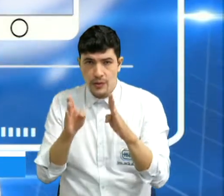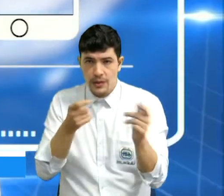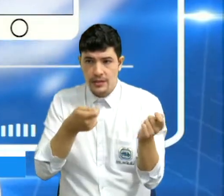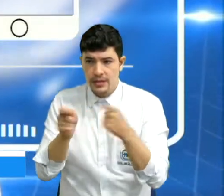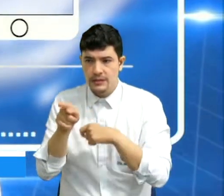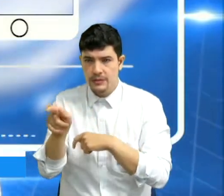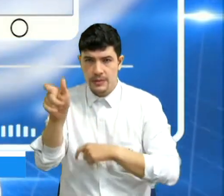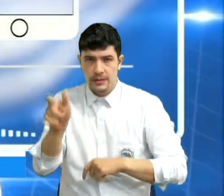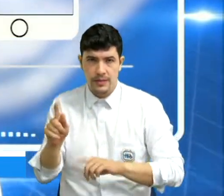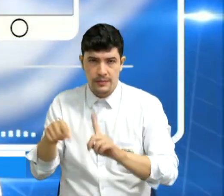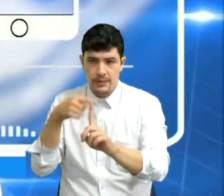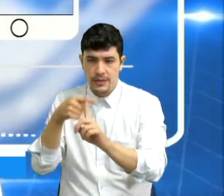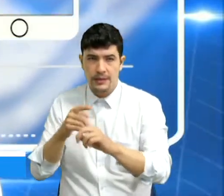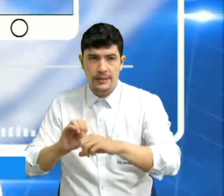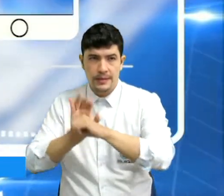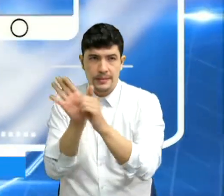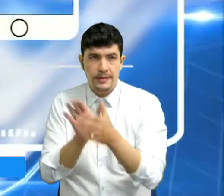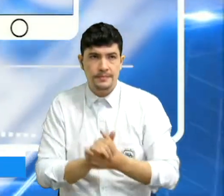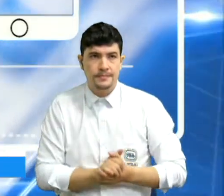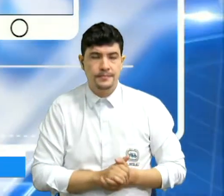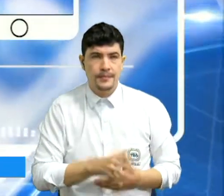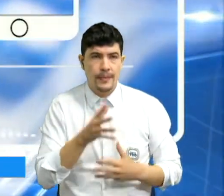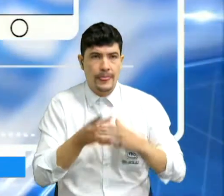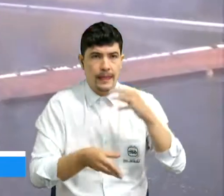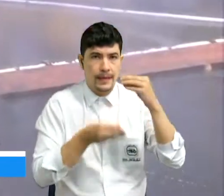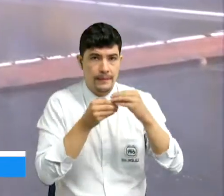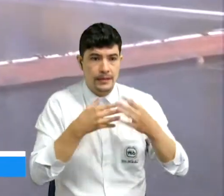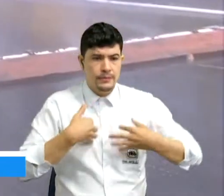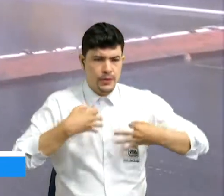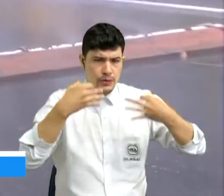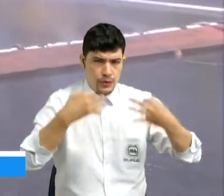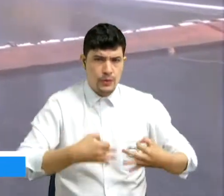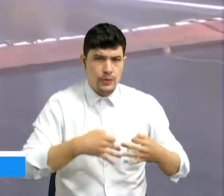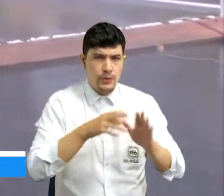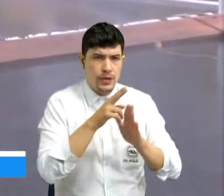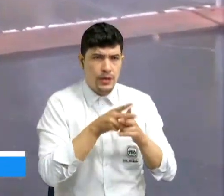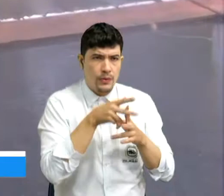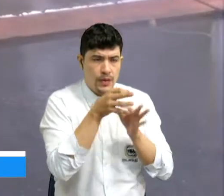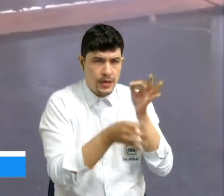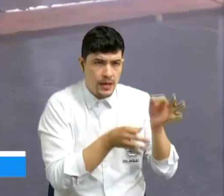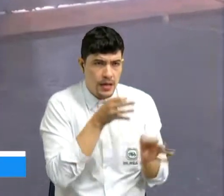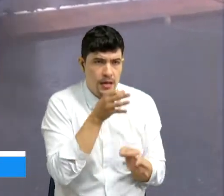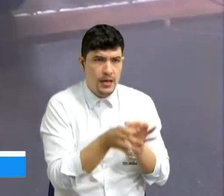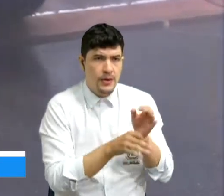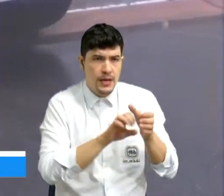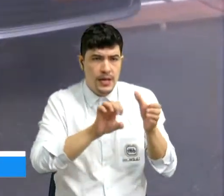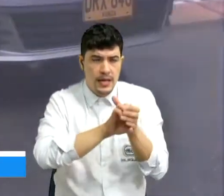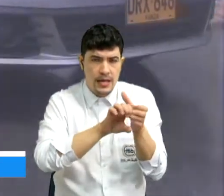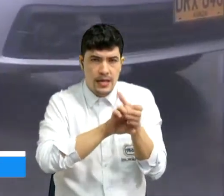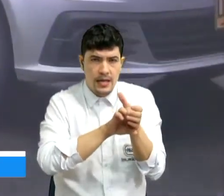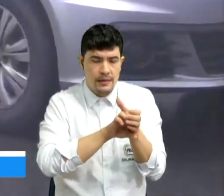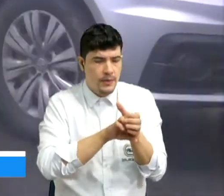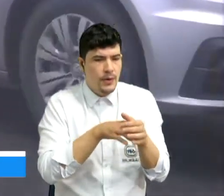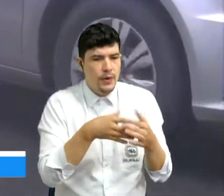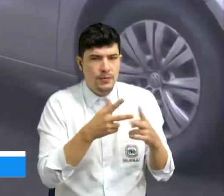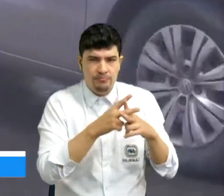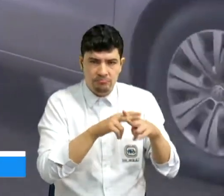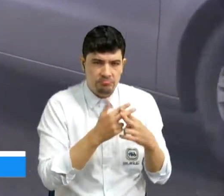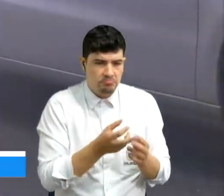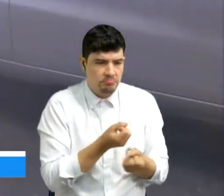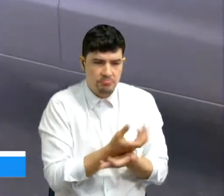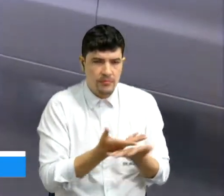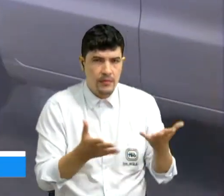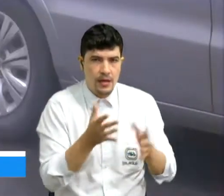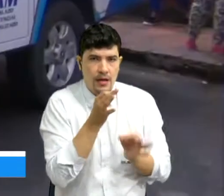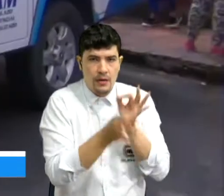de este paciente se cumplieron con todos los protocolos de bioseguridad con el equipo de protección pertinente para el manejo de un